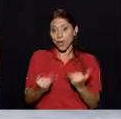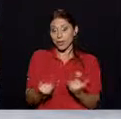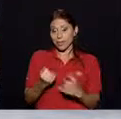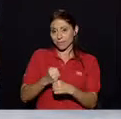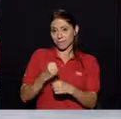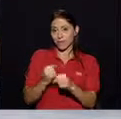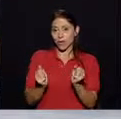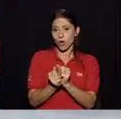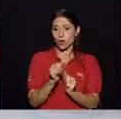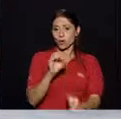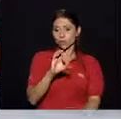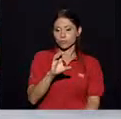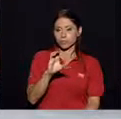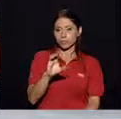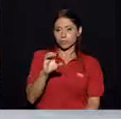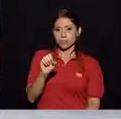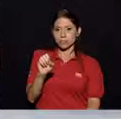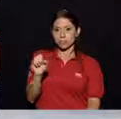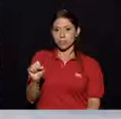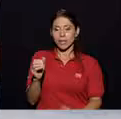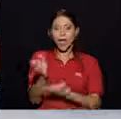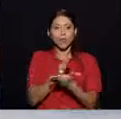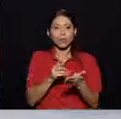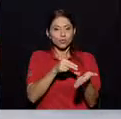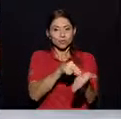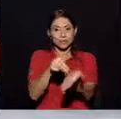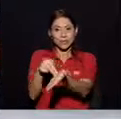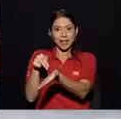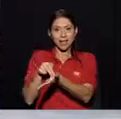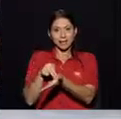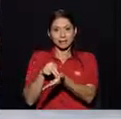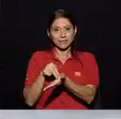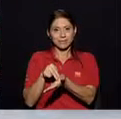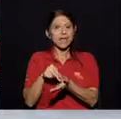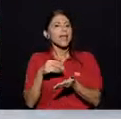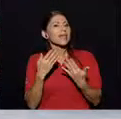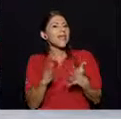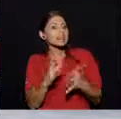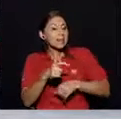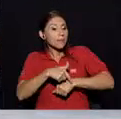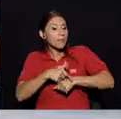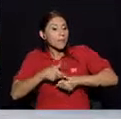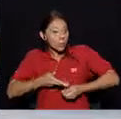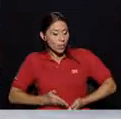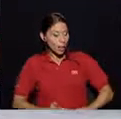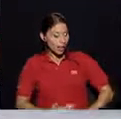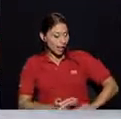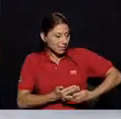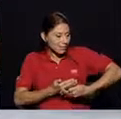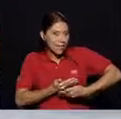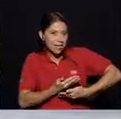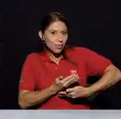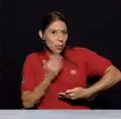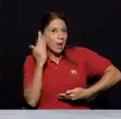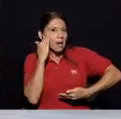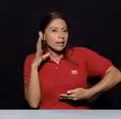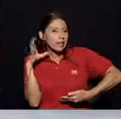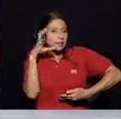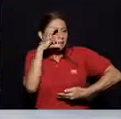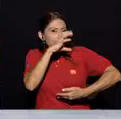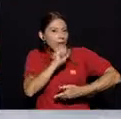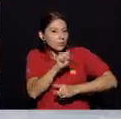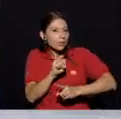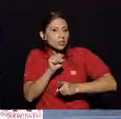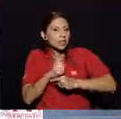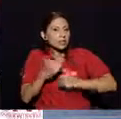preparadas, sin recursos, muchas veces excluidas de las familias por la propia familia,